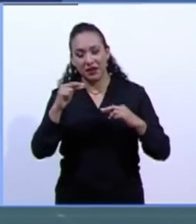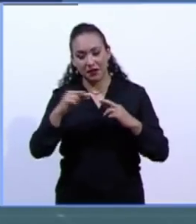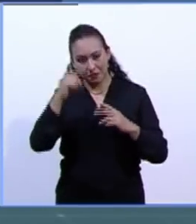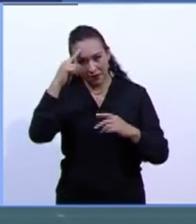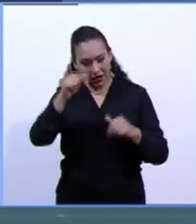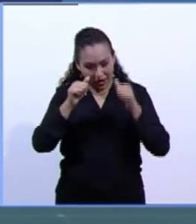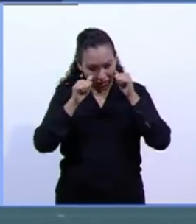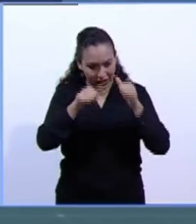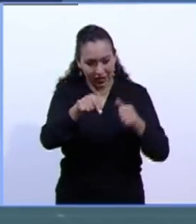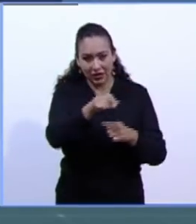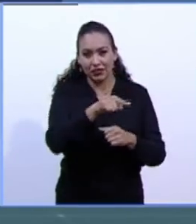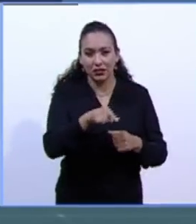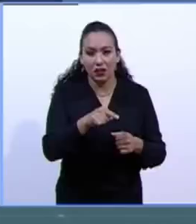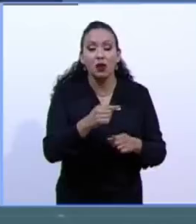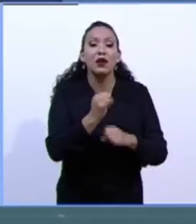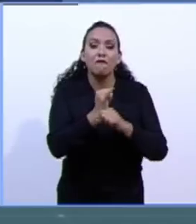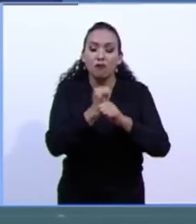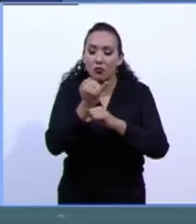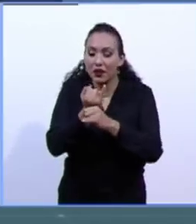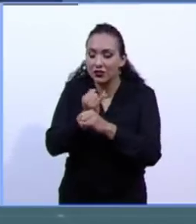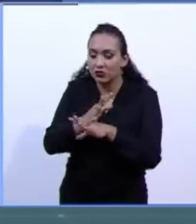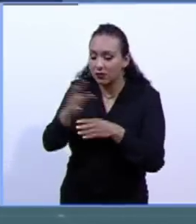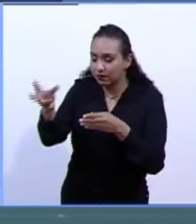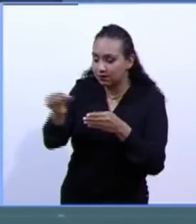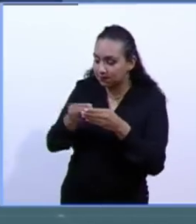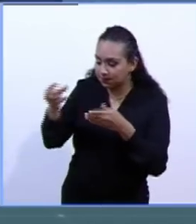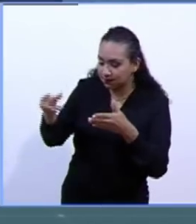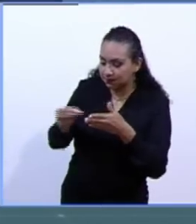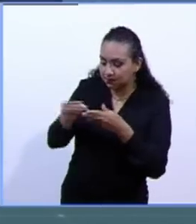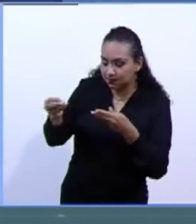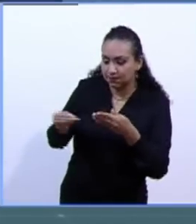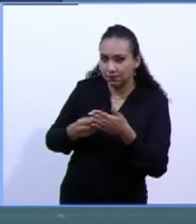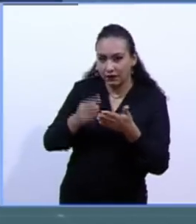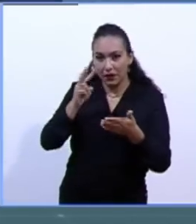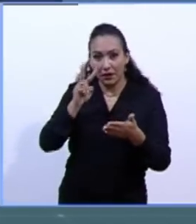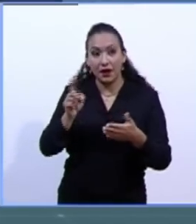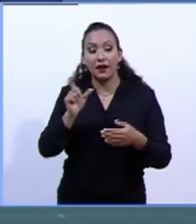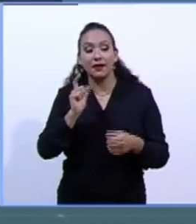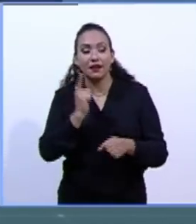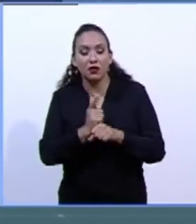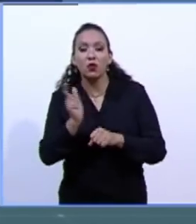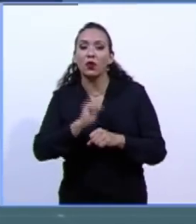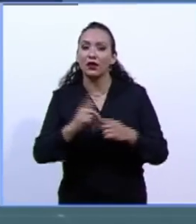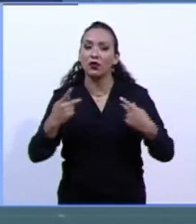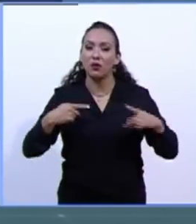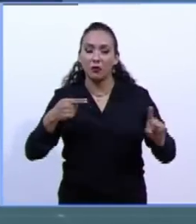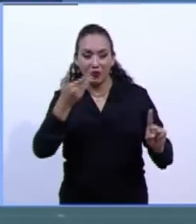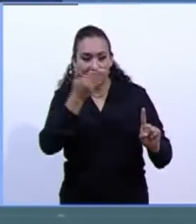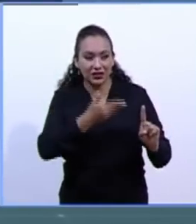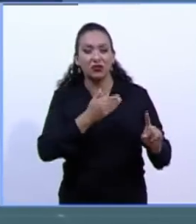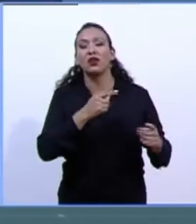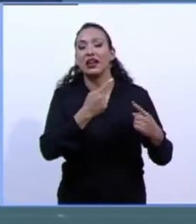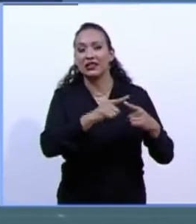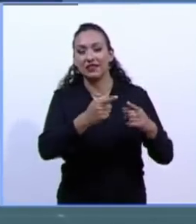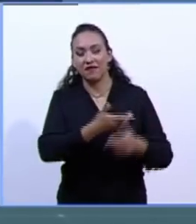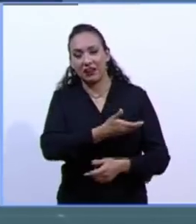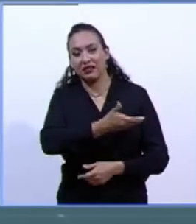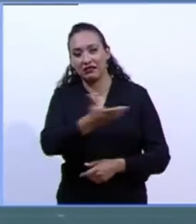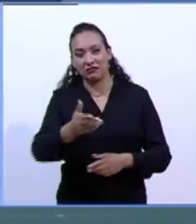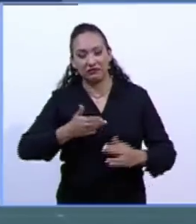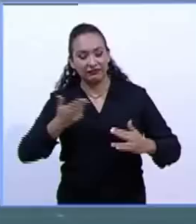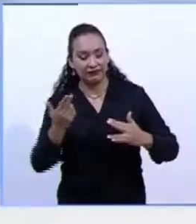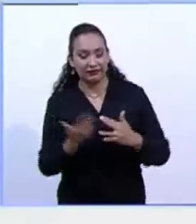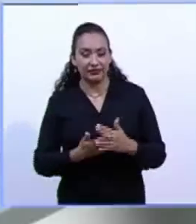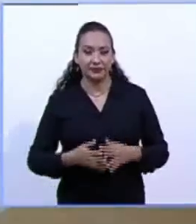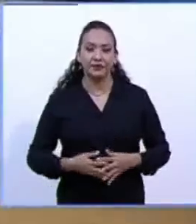Paraíba para la recopilación de datos y cifras vinculadas a los casos de violencia contra personas trabajadores rurales.